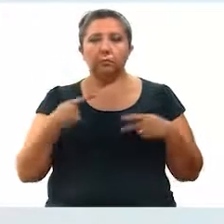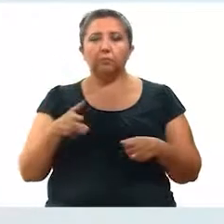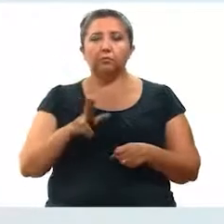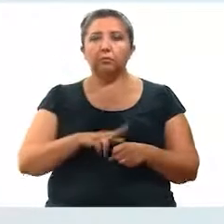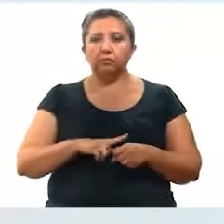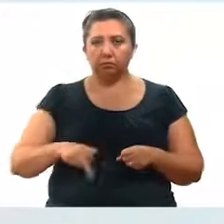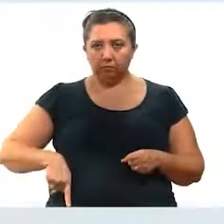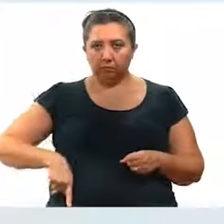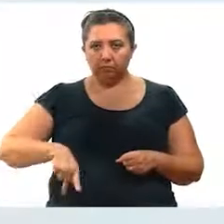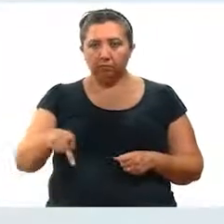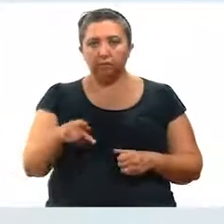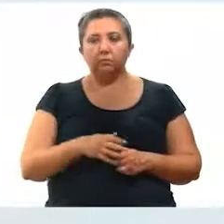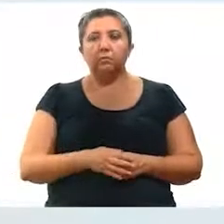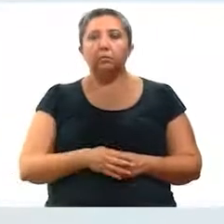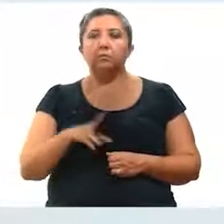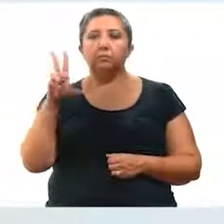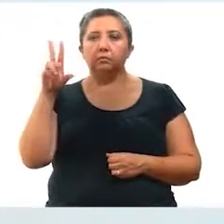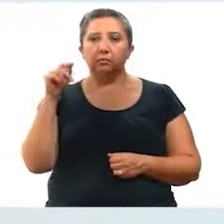en hospitales públicos.